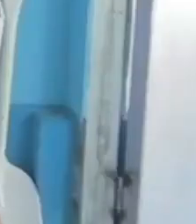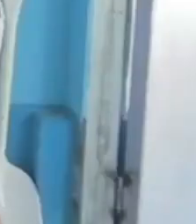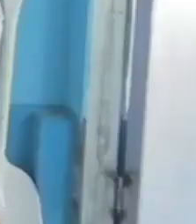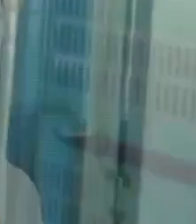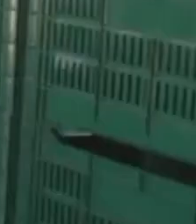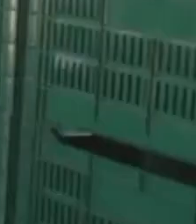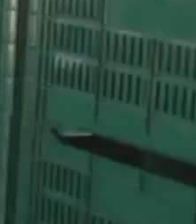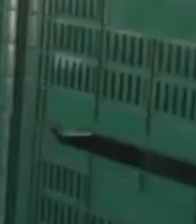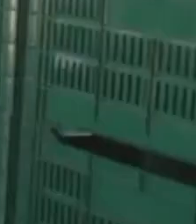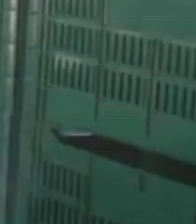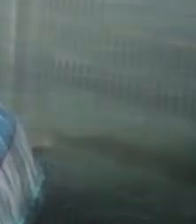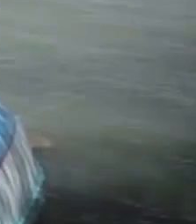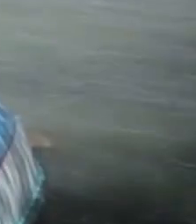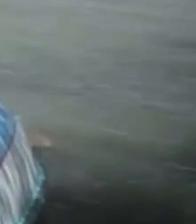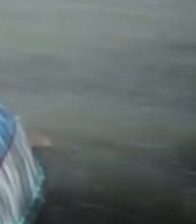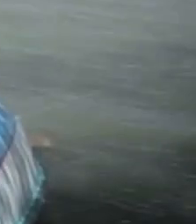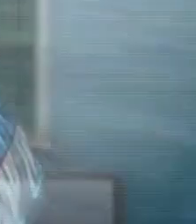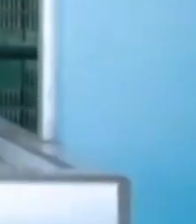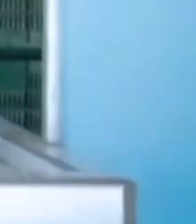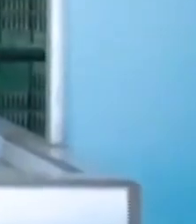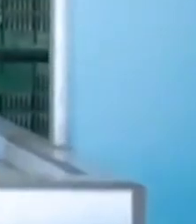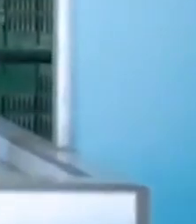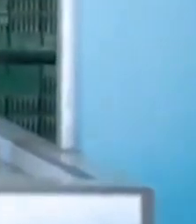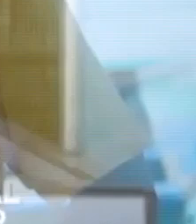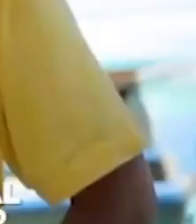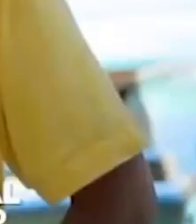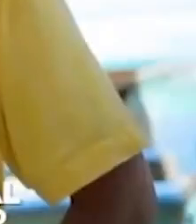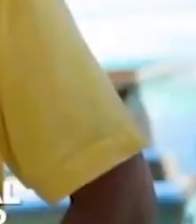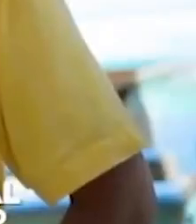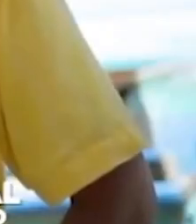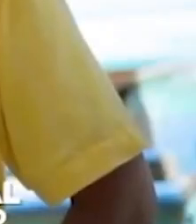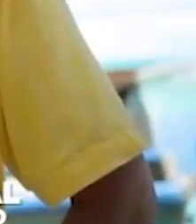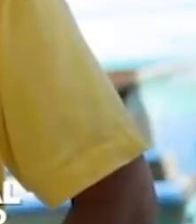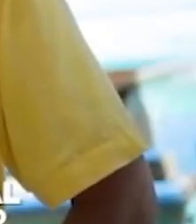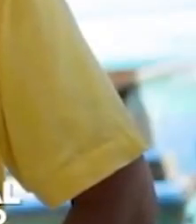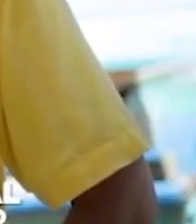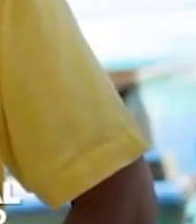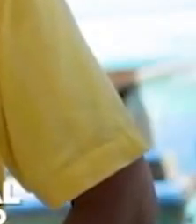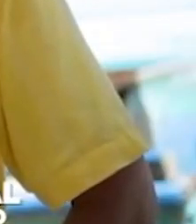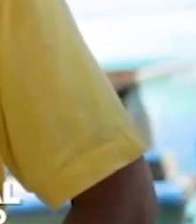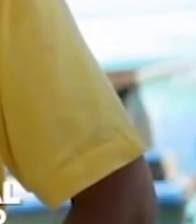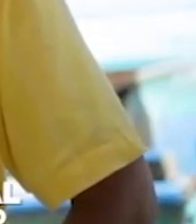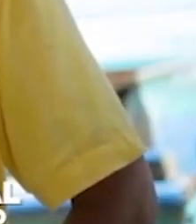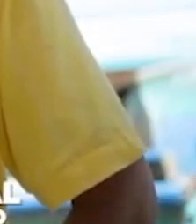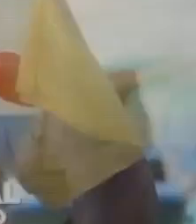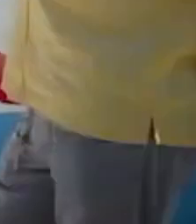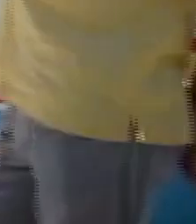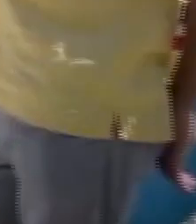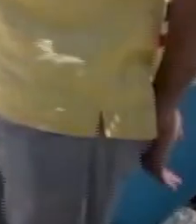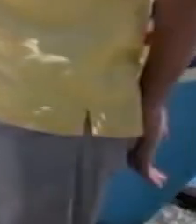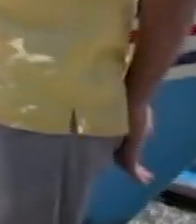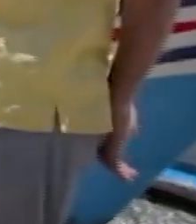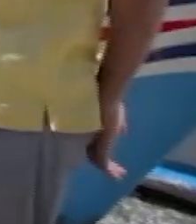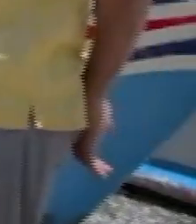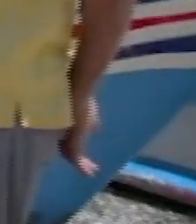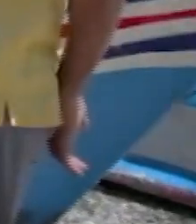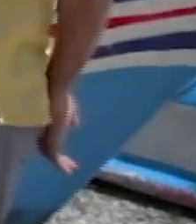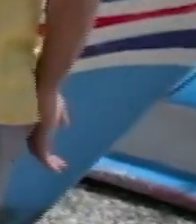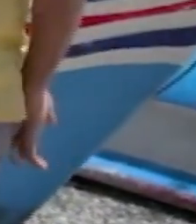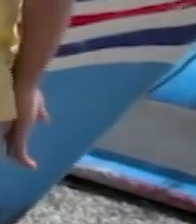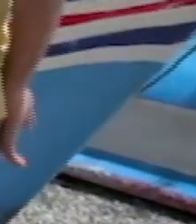los proyectos de las comunidades pesqueras del Golfo de Nicoya. La vida de un pescador es difícil. Nosotros